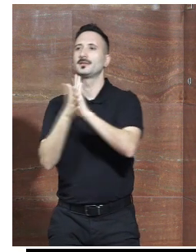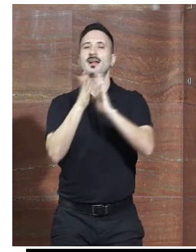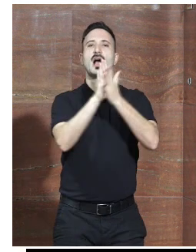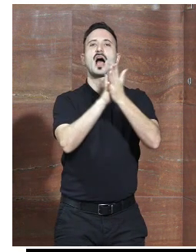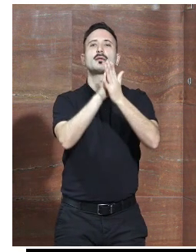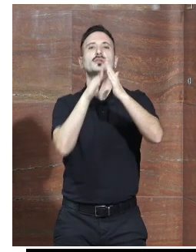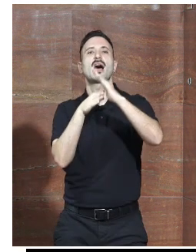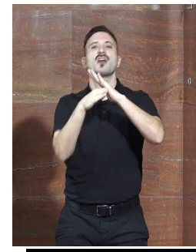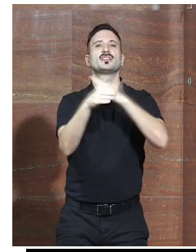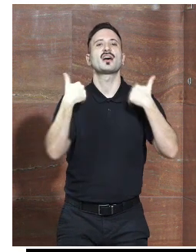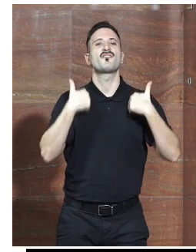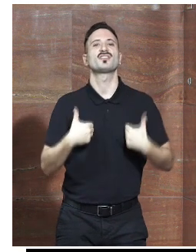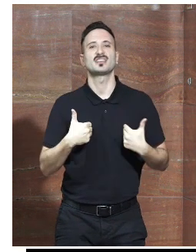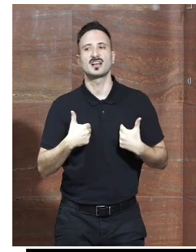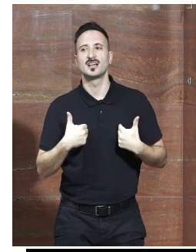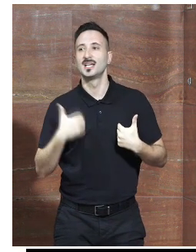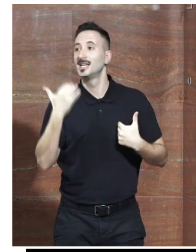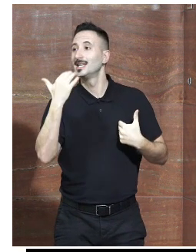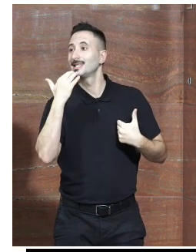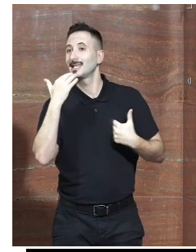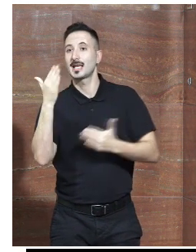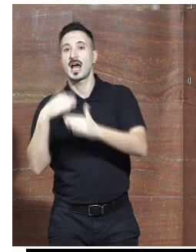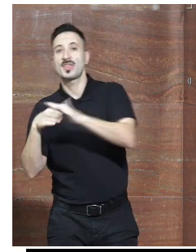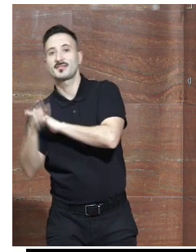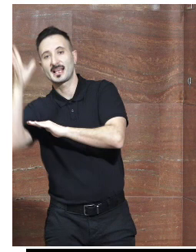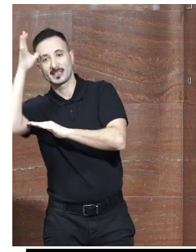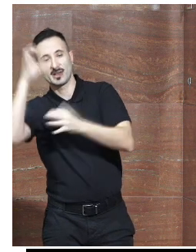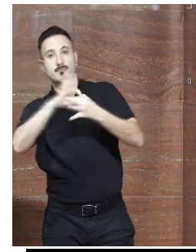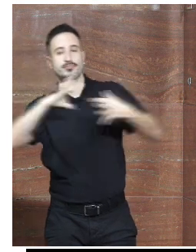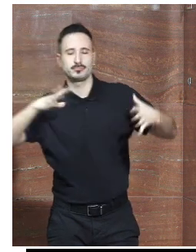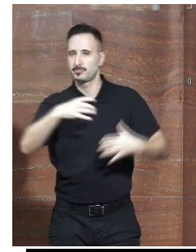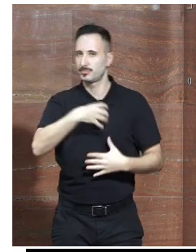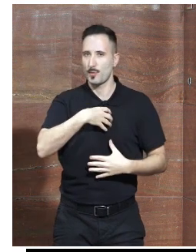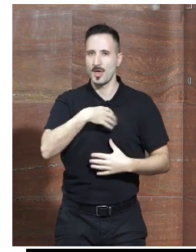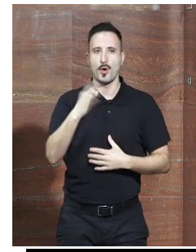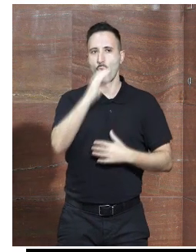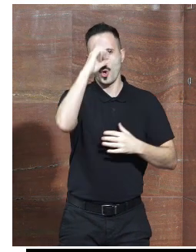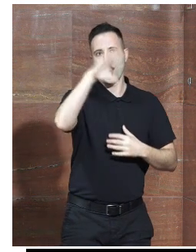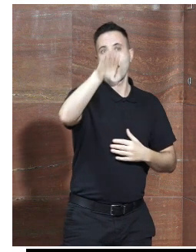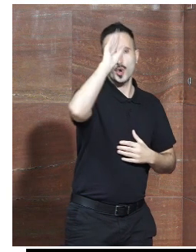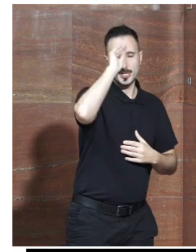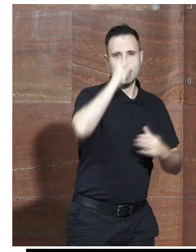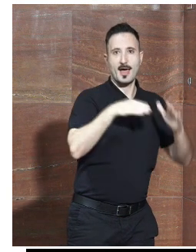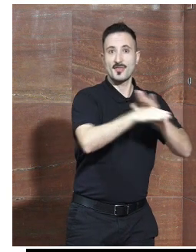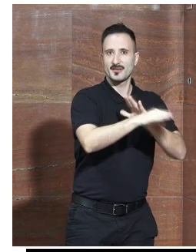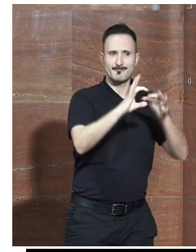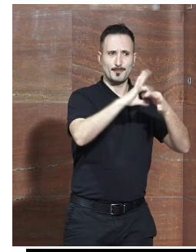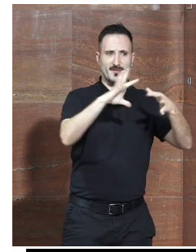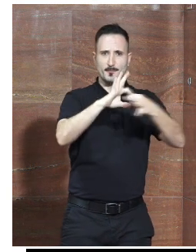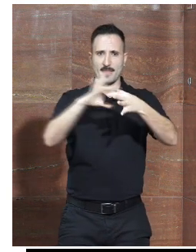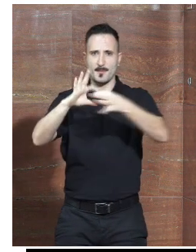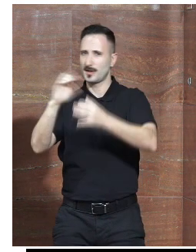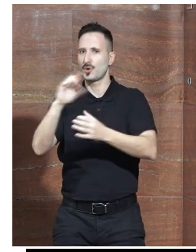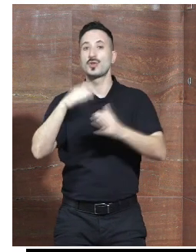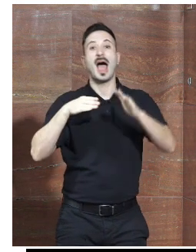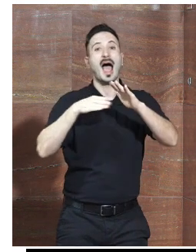accesibilidad física sin hablar de accesibilidad sensorial y sin hablar de accesibilidad cognitiva. Yo la accesibilidad la entiendo como la rueda de un